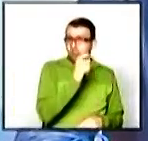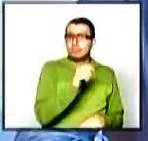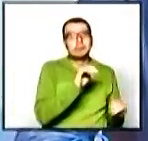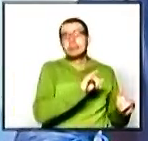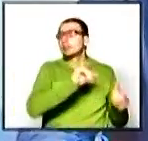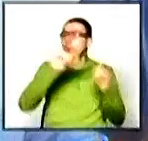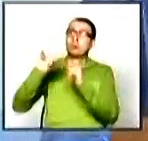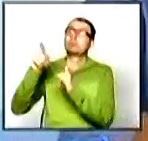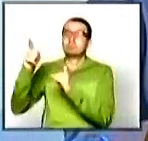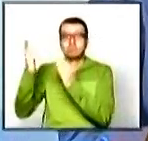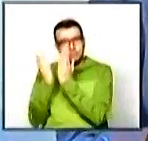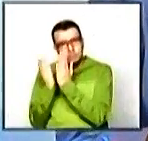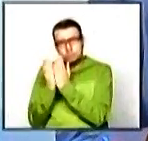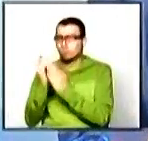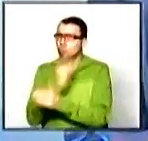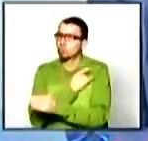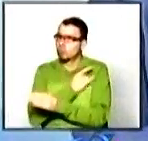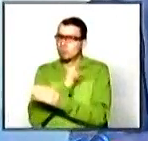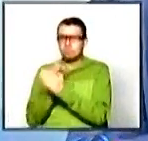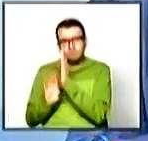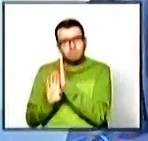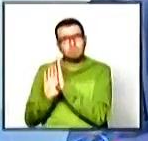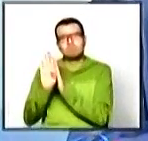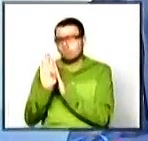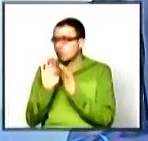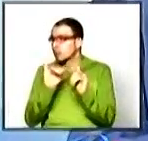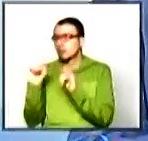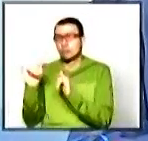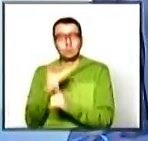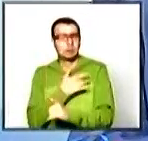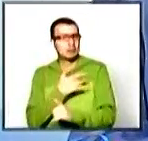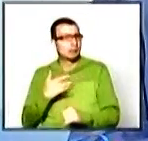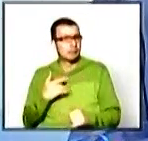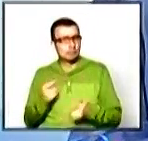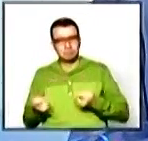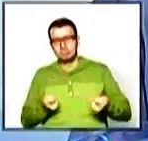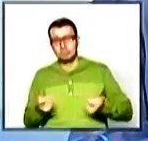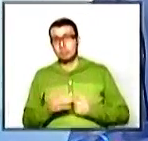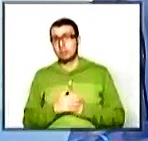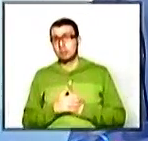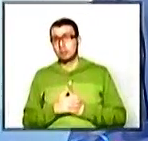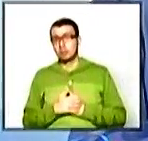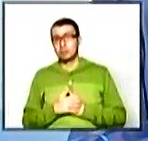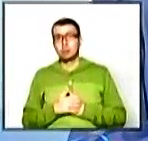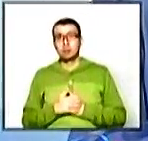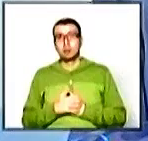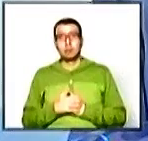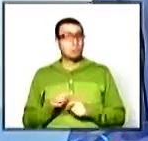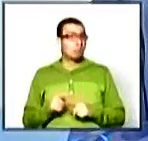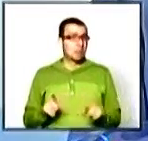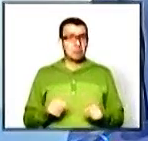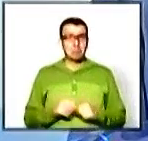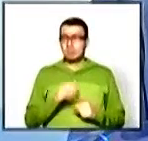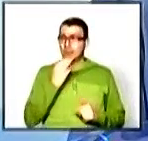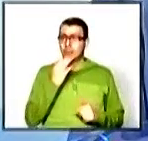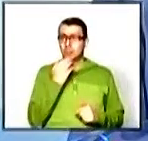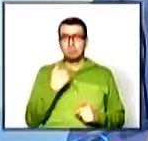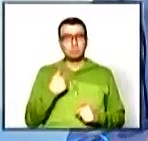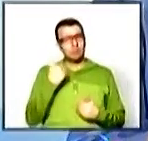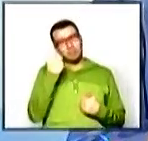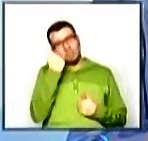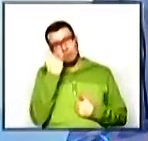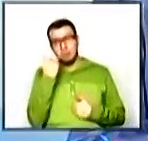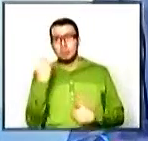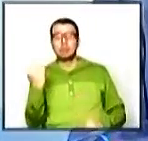Entonces yo lo que quiero es que cada vez ustedes entiendan que no es justo que a uno como paciente